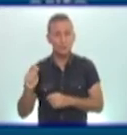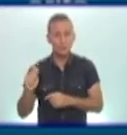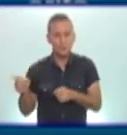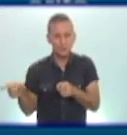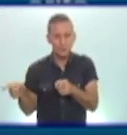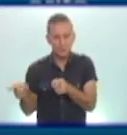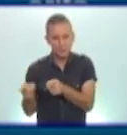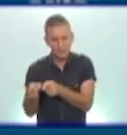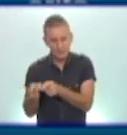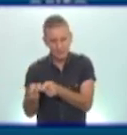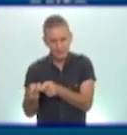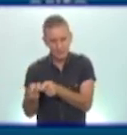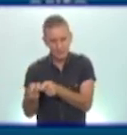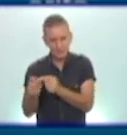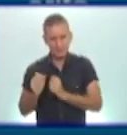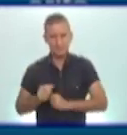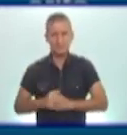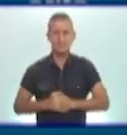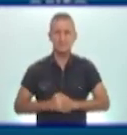diminutivo.